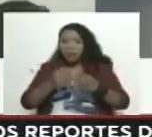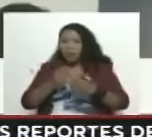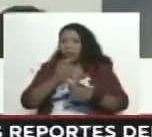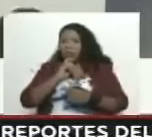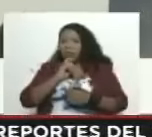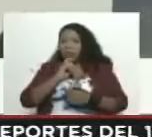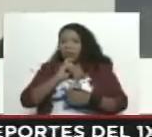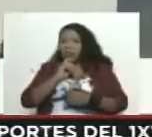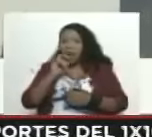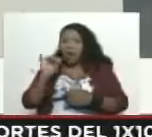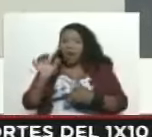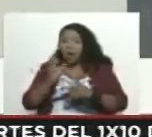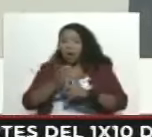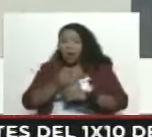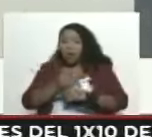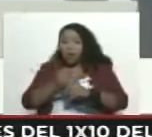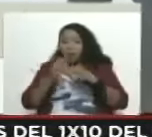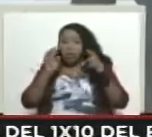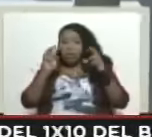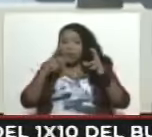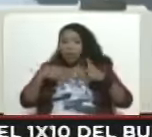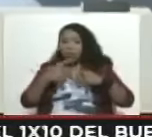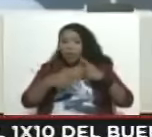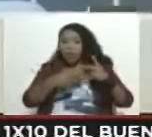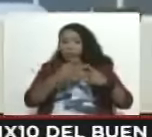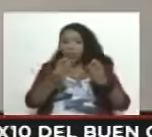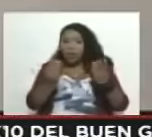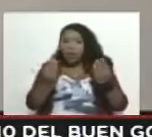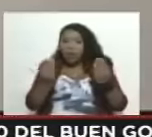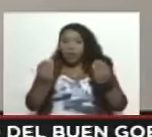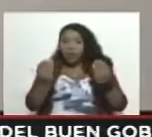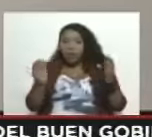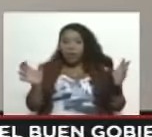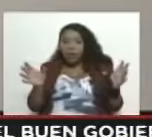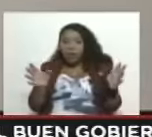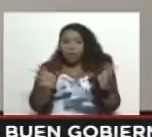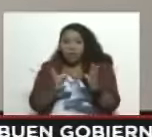consolidan logros en el área de la producción económica. Kendy Villarruel, La Noticia.